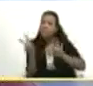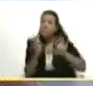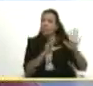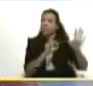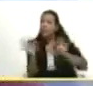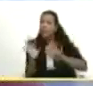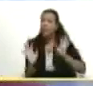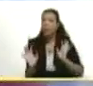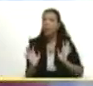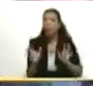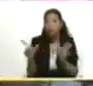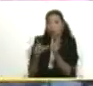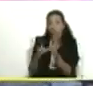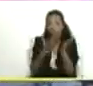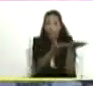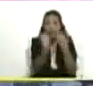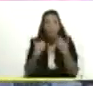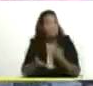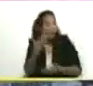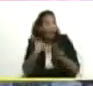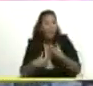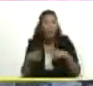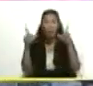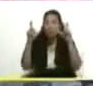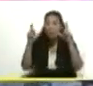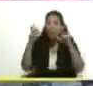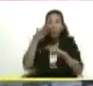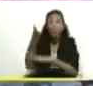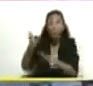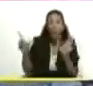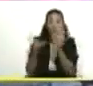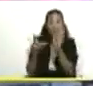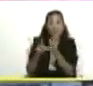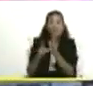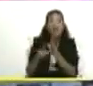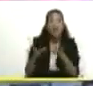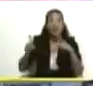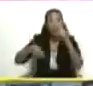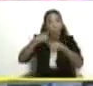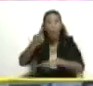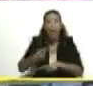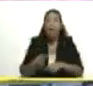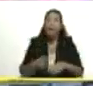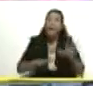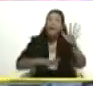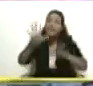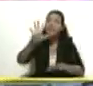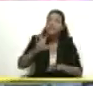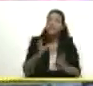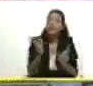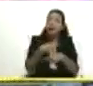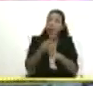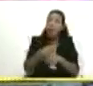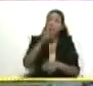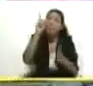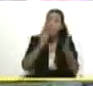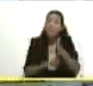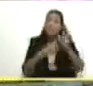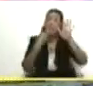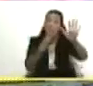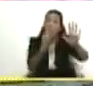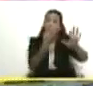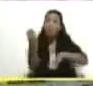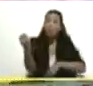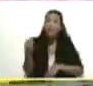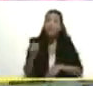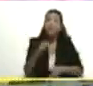Nosotros lo llevamos al liceo, los invitamos. Por ahí yo tengo una foto cuando ellos fueron al liceo. Luego vino la tragedia el 15 de agosto de 1980, donde